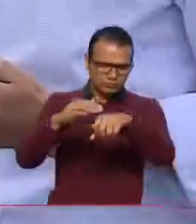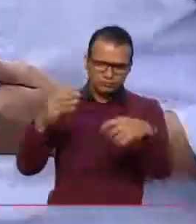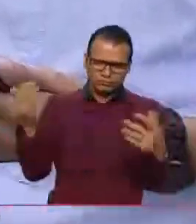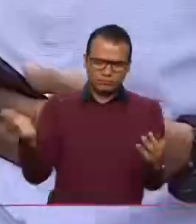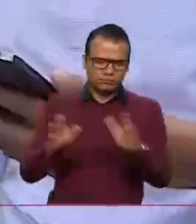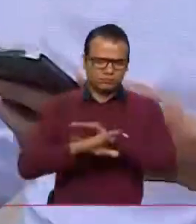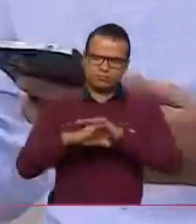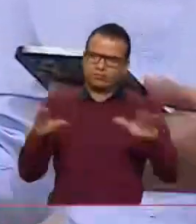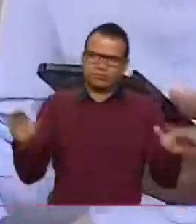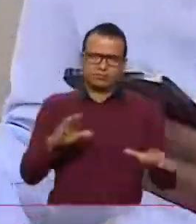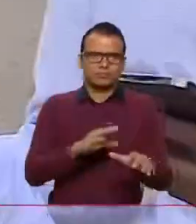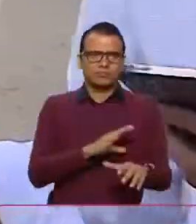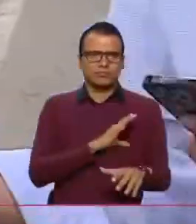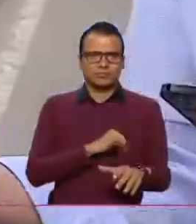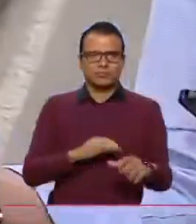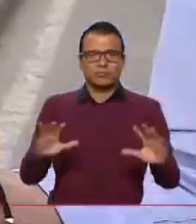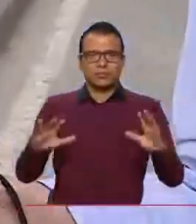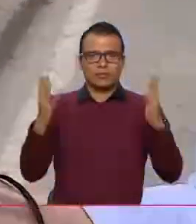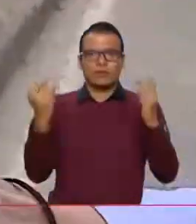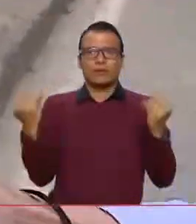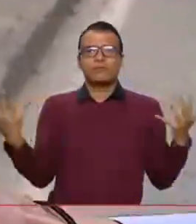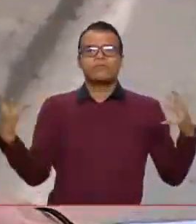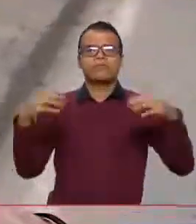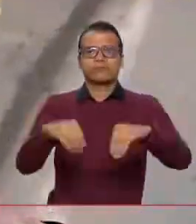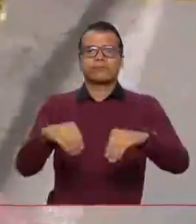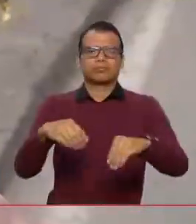la calle de la feria en nuestros barrios,